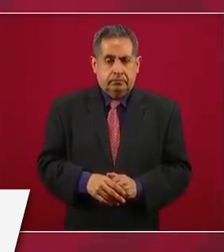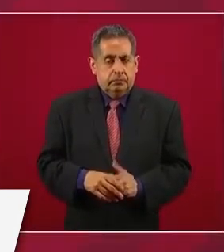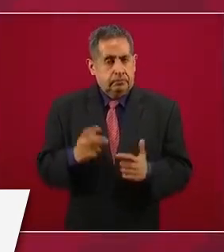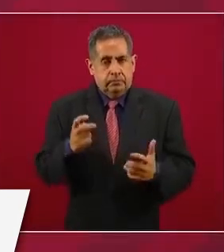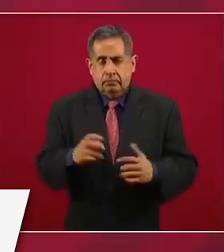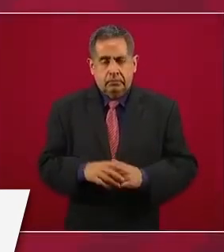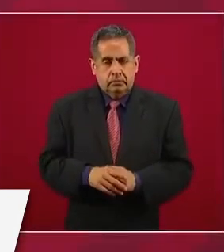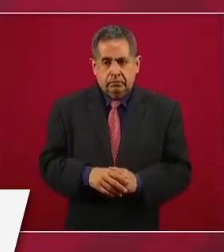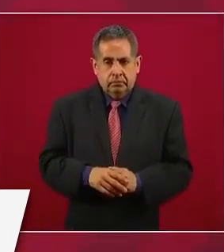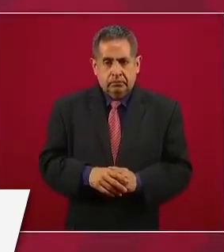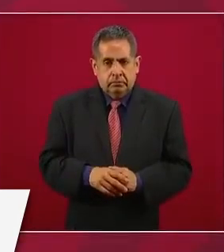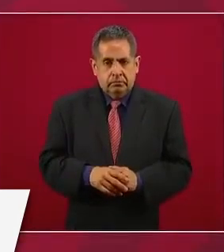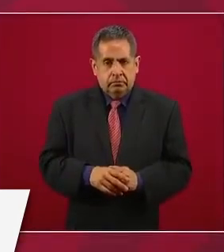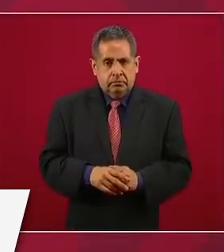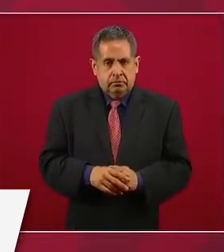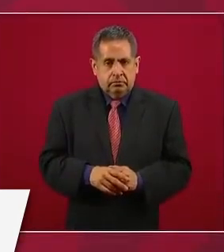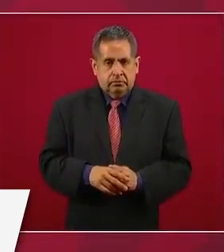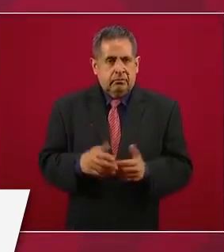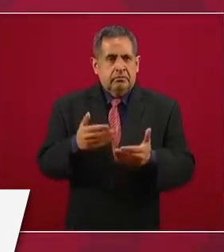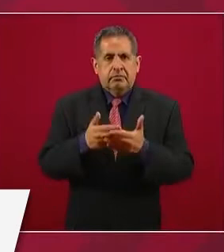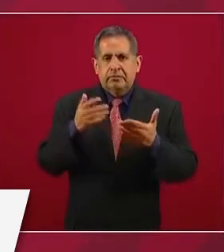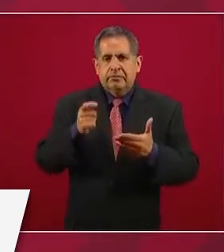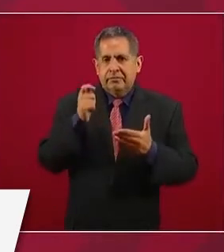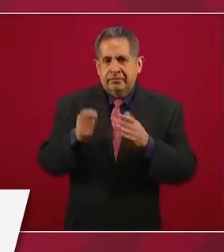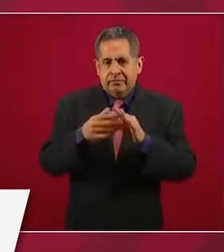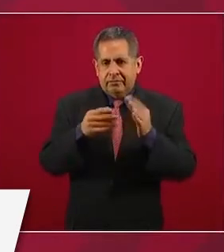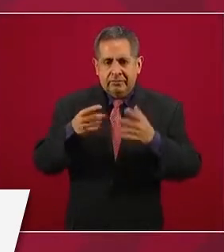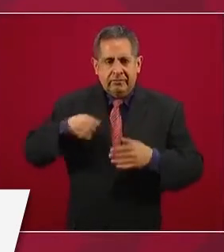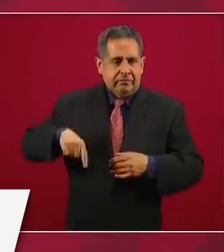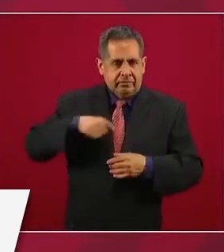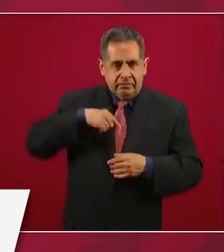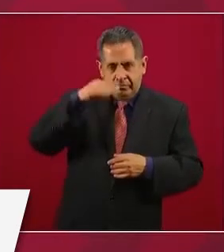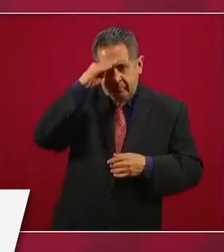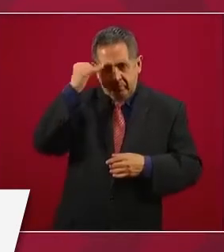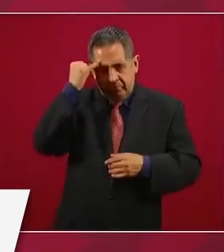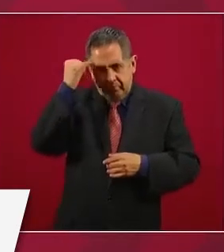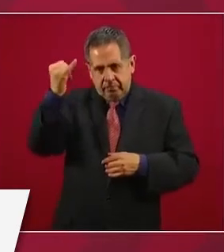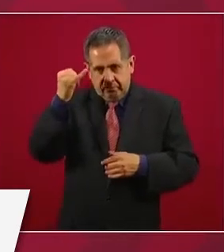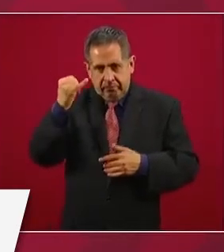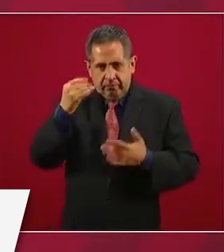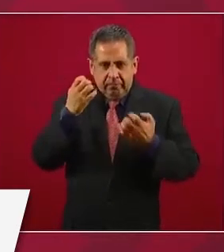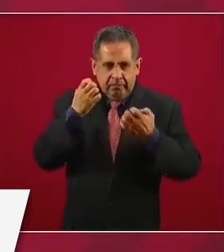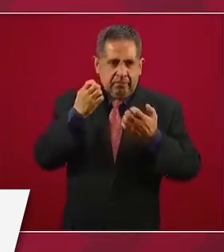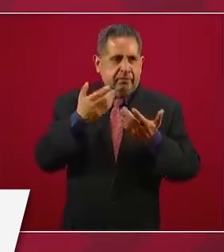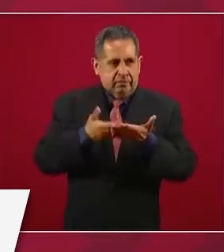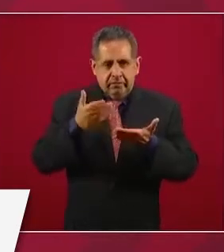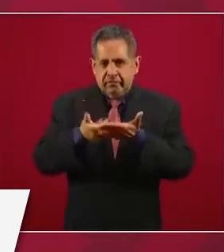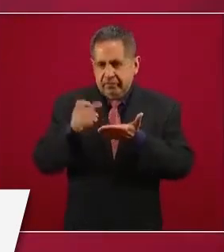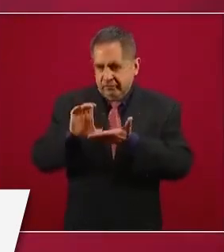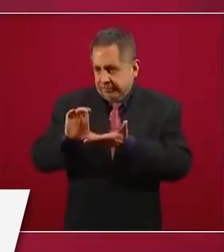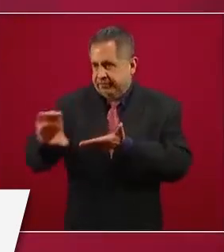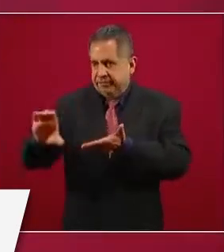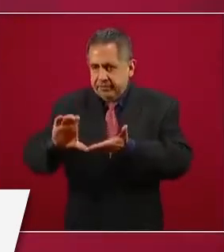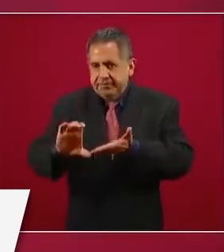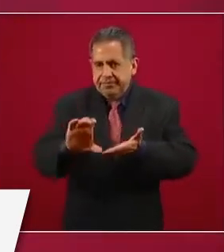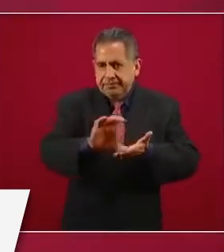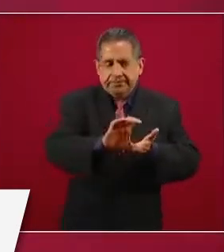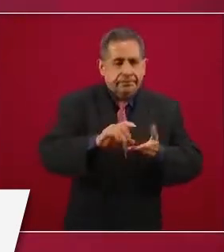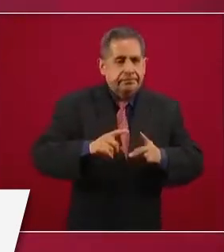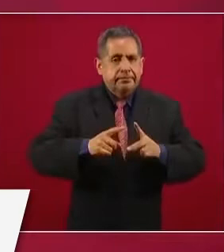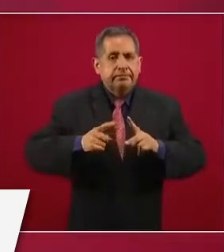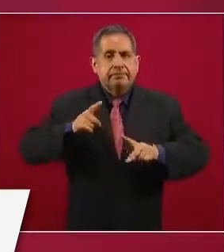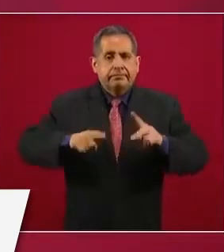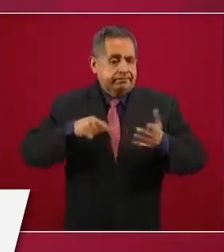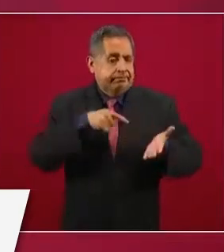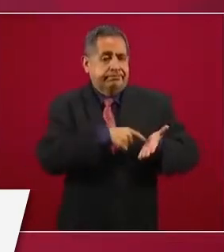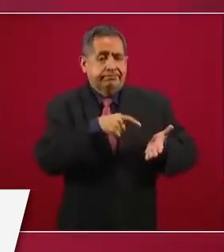Entonces, ahora nosotros estamos distribuyendo de acuerdo a esa